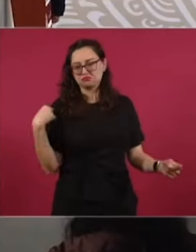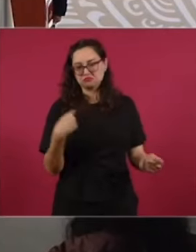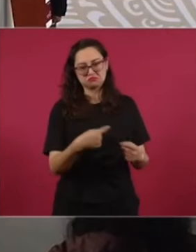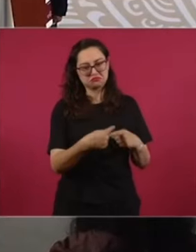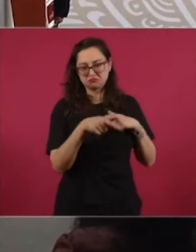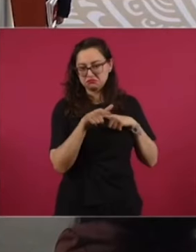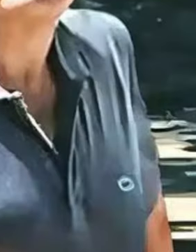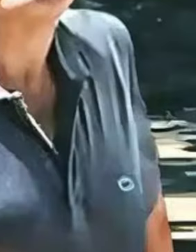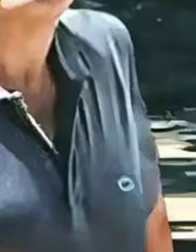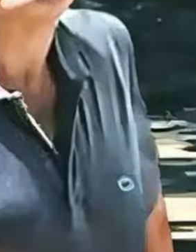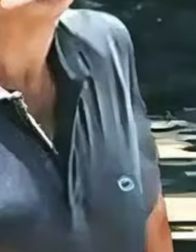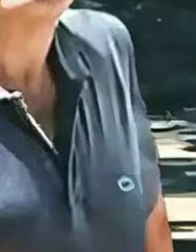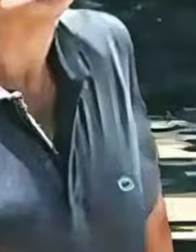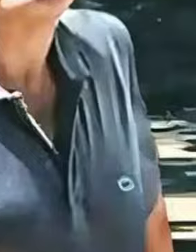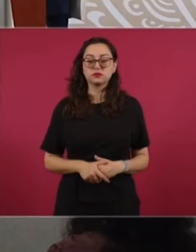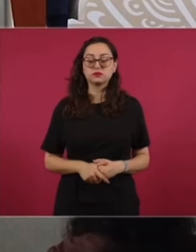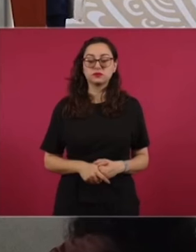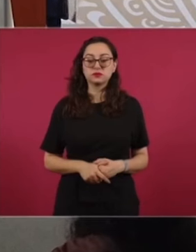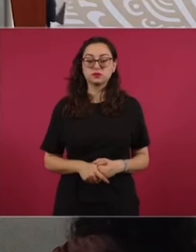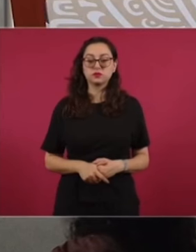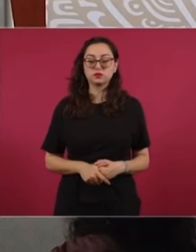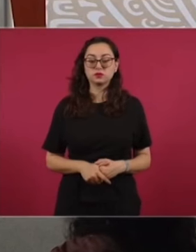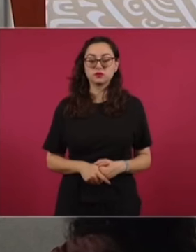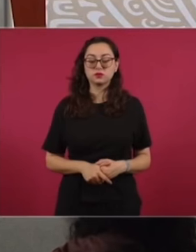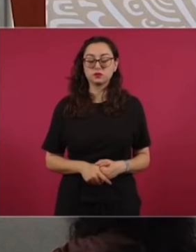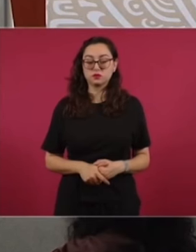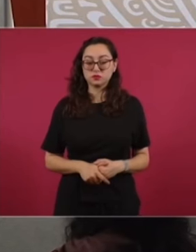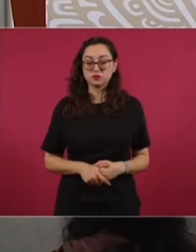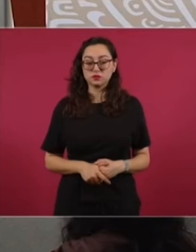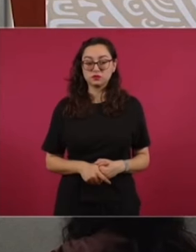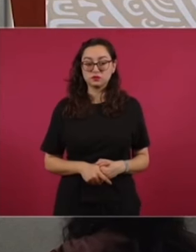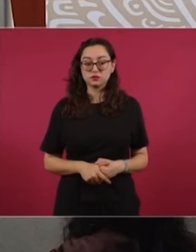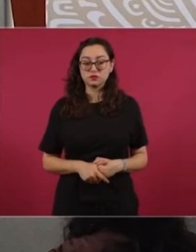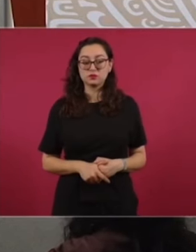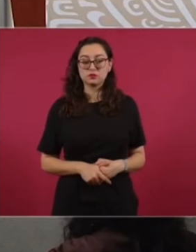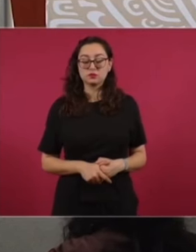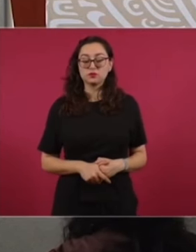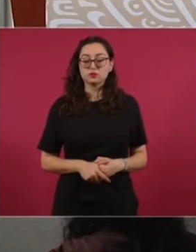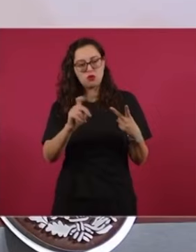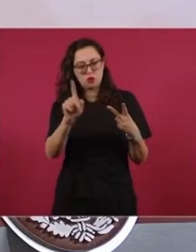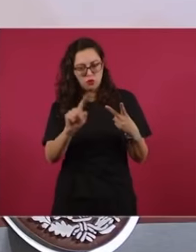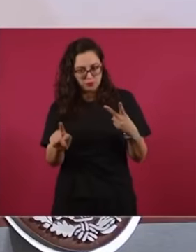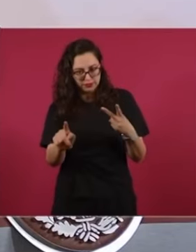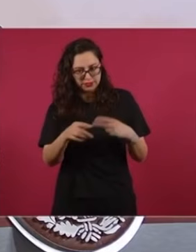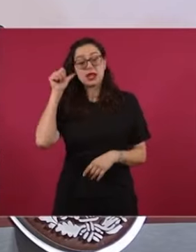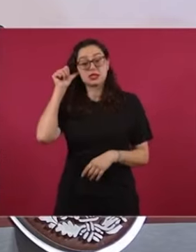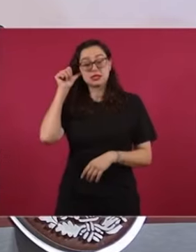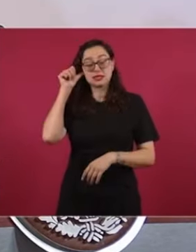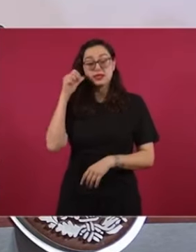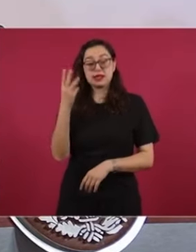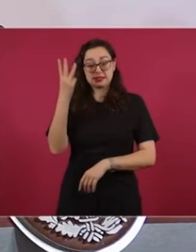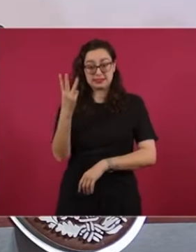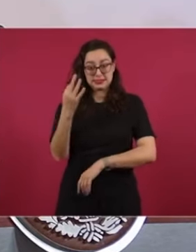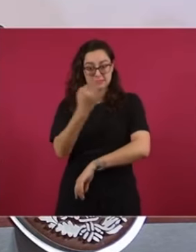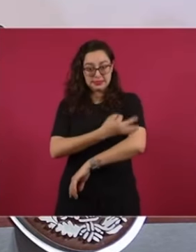Después del arresto de Ismael, el mayo zambada en Estados Unidos, la Secretaría de Seguridad de México se pronunció este viernes. Una